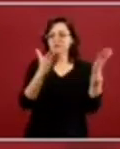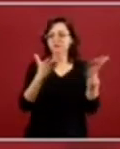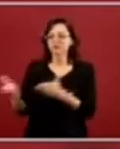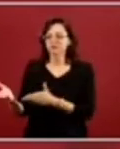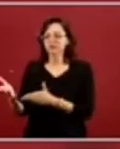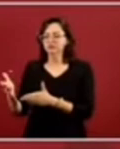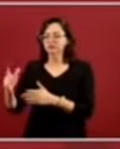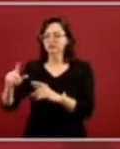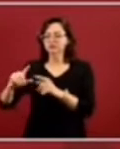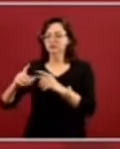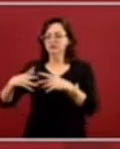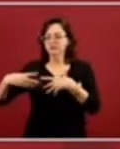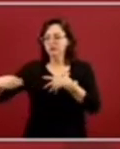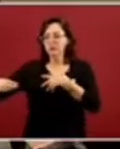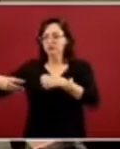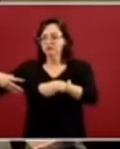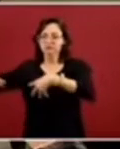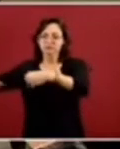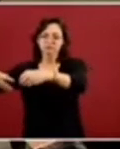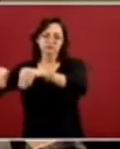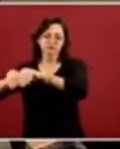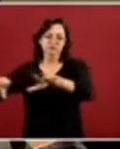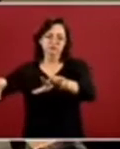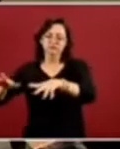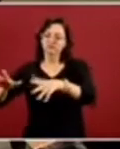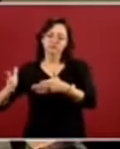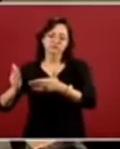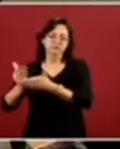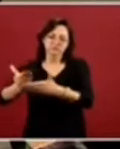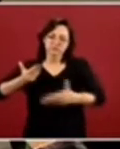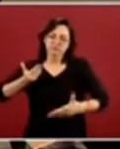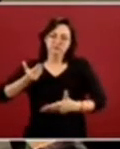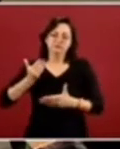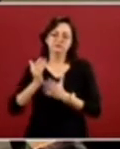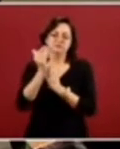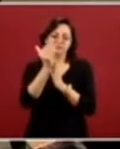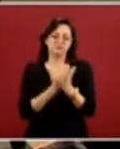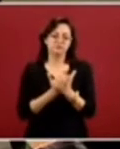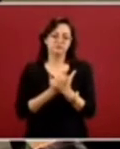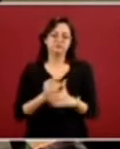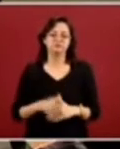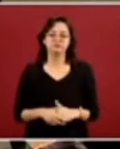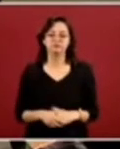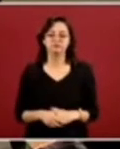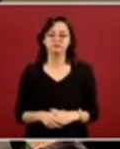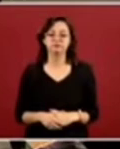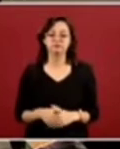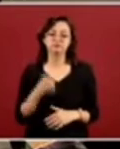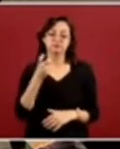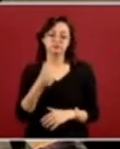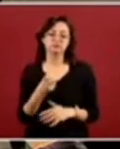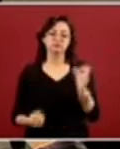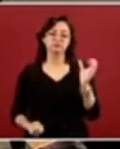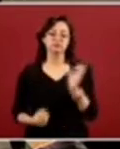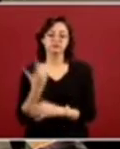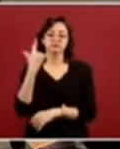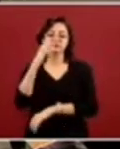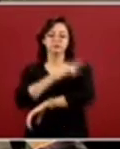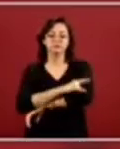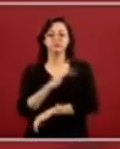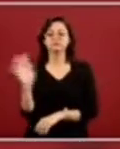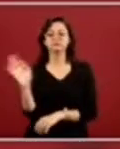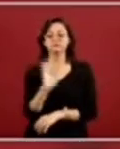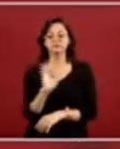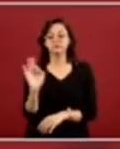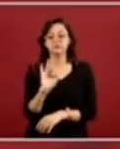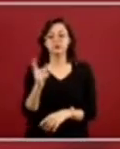territorio mexicano y con ello disminuyamos la probabilidad de un brote comunitario. Esta es la situación que ocurre, lo habrán notado quizá ya